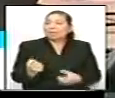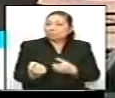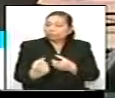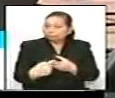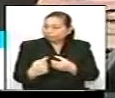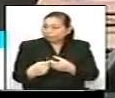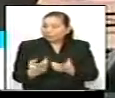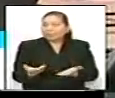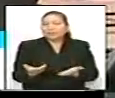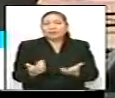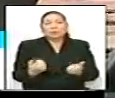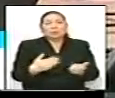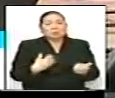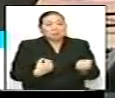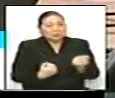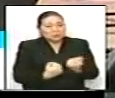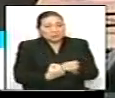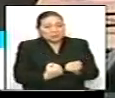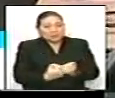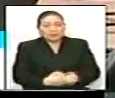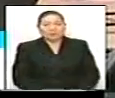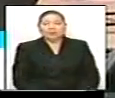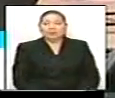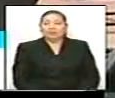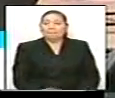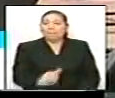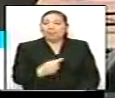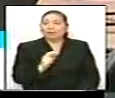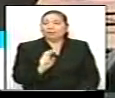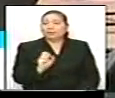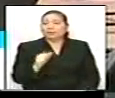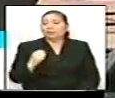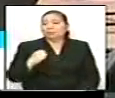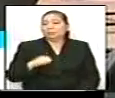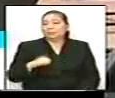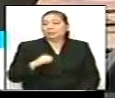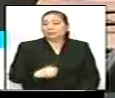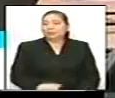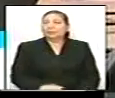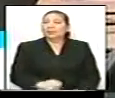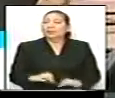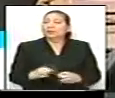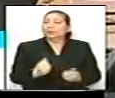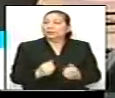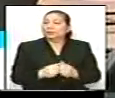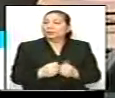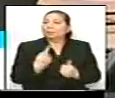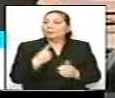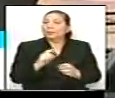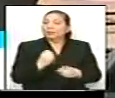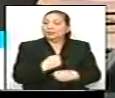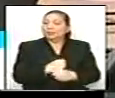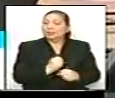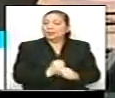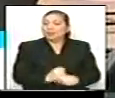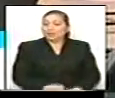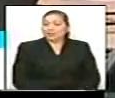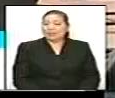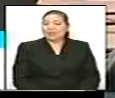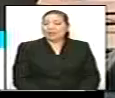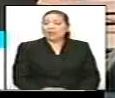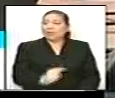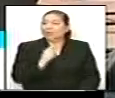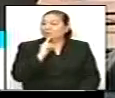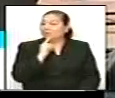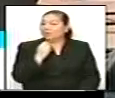entes rectores que, ¿no?, que deben acá valores, y nosotros las municipalidades ejecutar, darnos el espacio para hacer las obras. Y no son